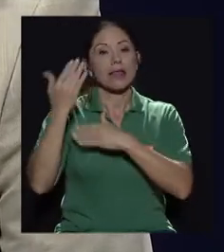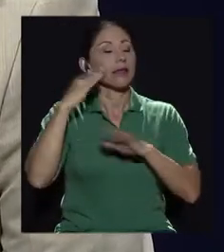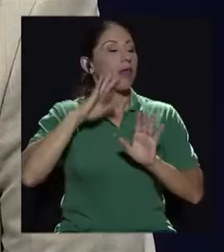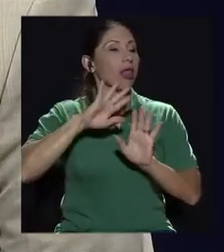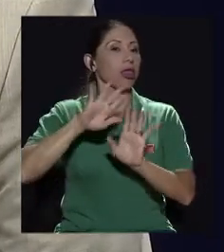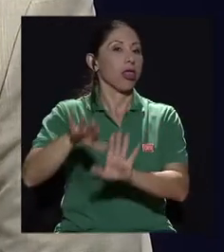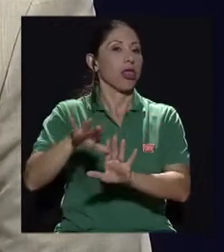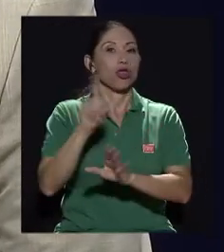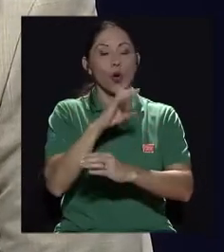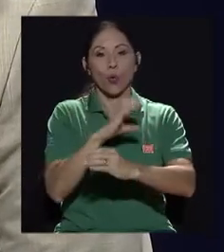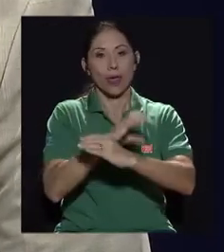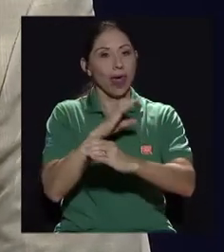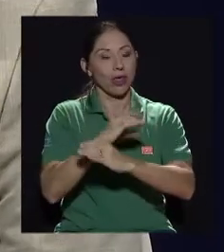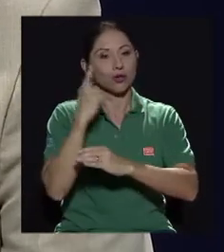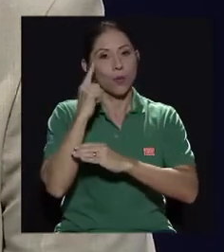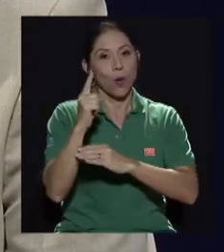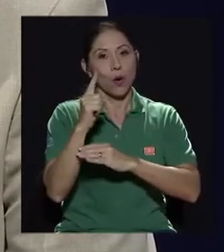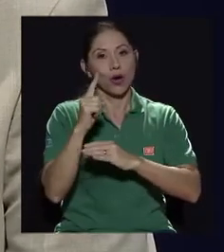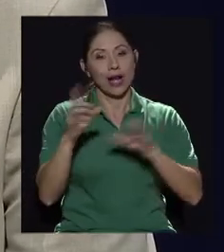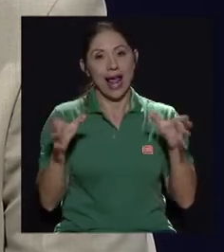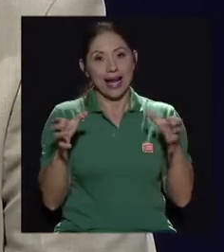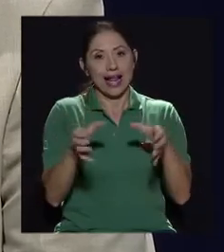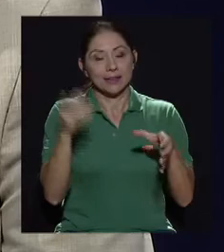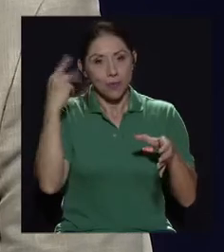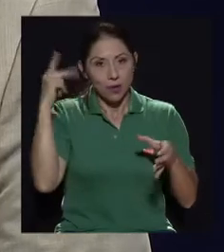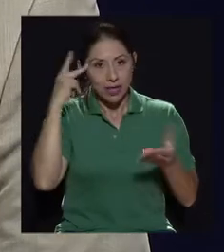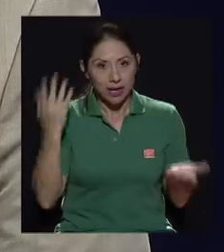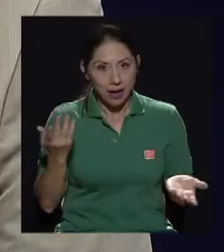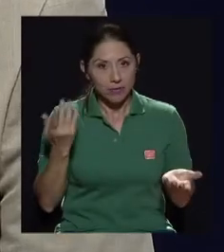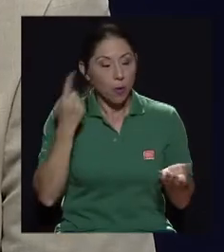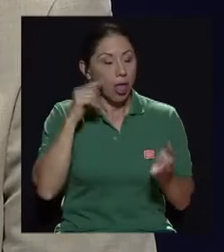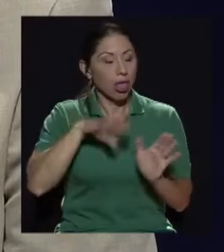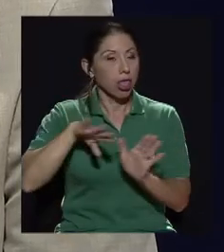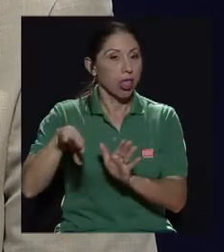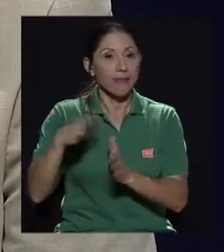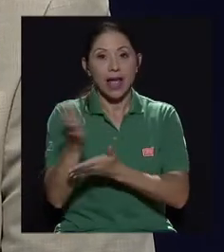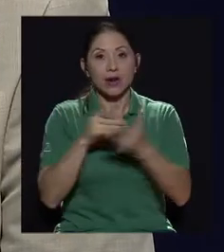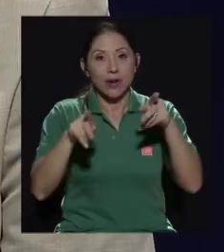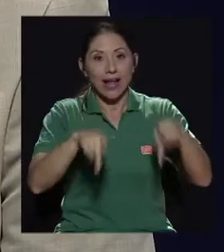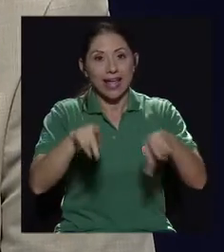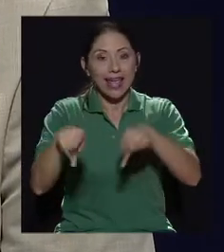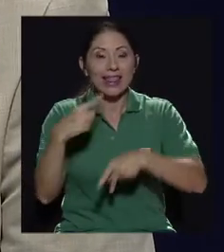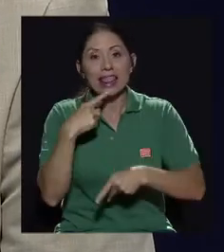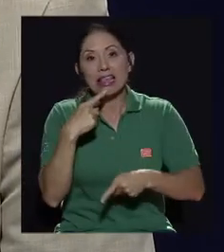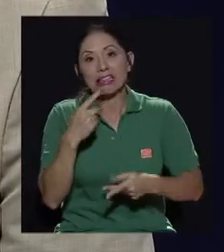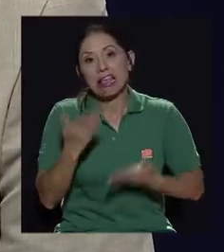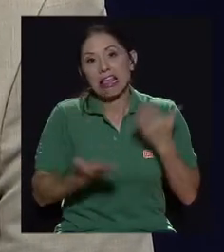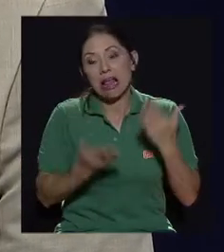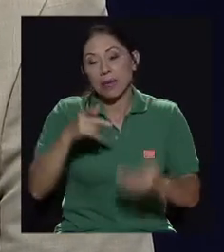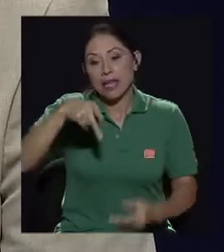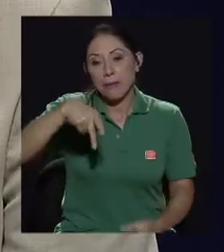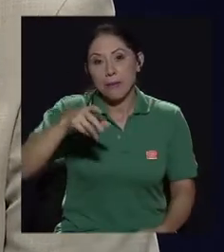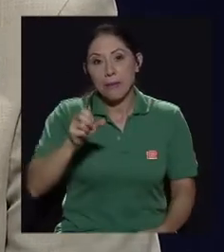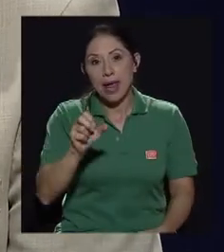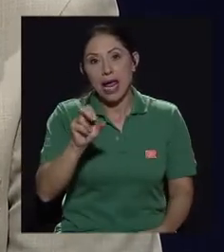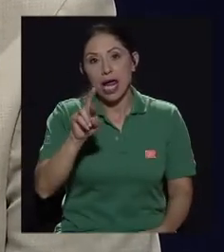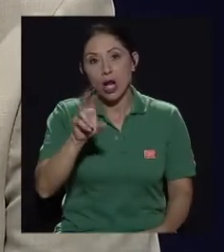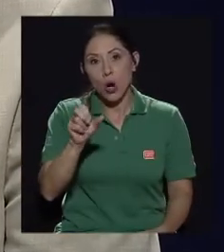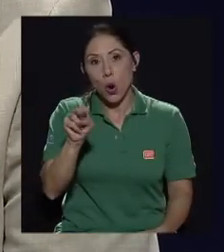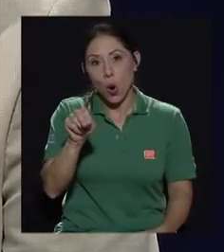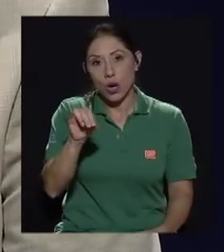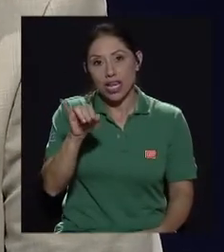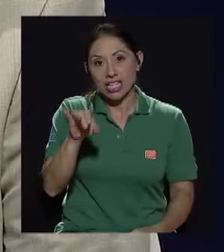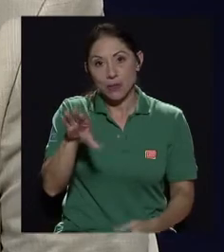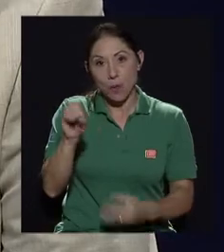olvidados y no cuidados por la clase política hay gente que dice que tal vez el peronismo se acabe